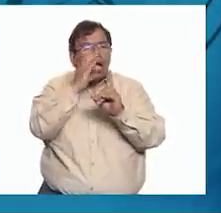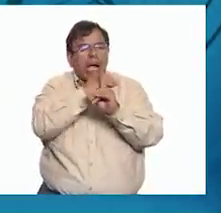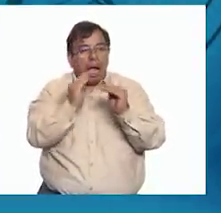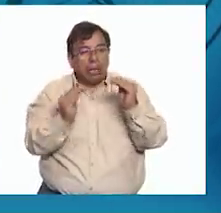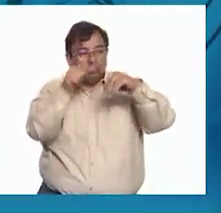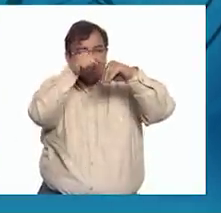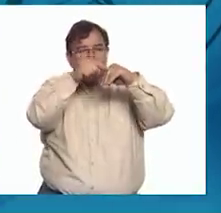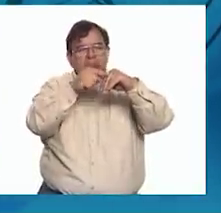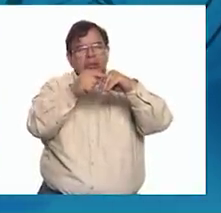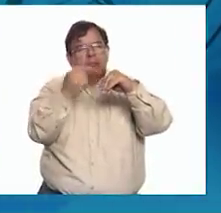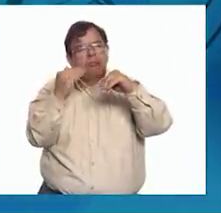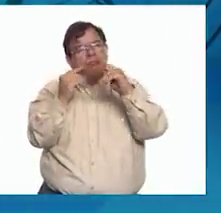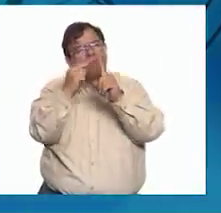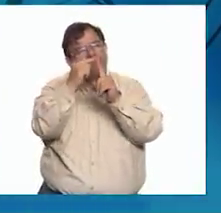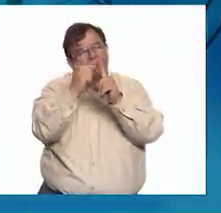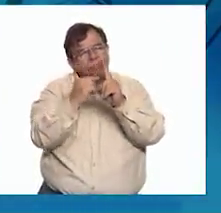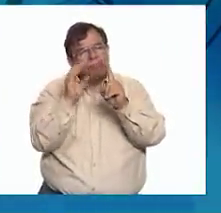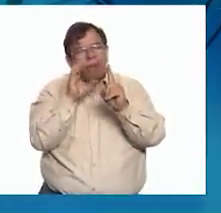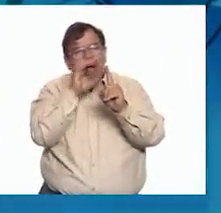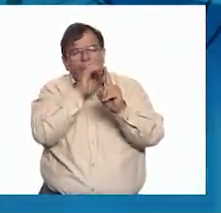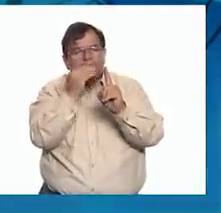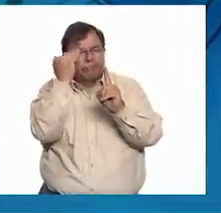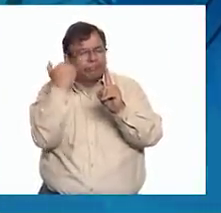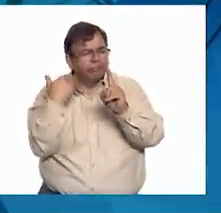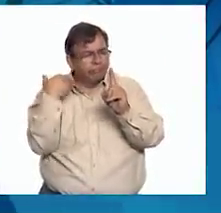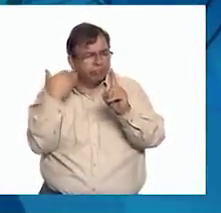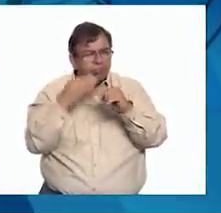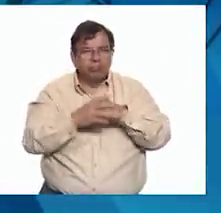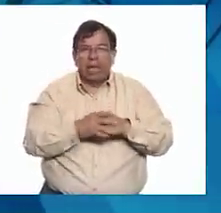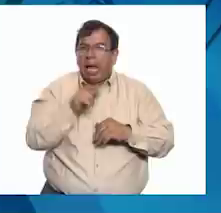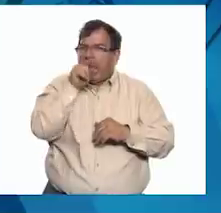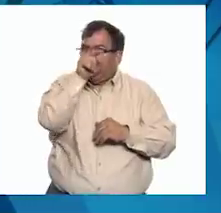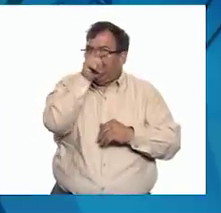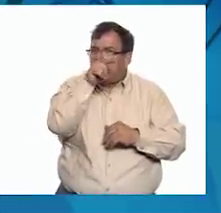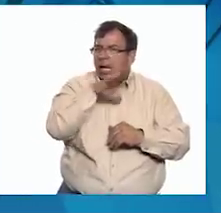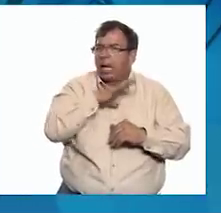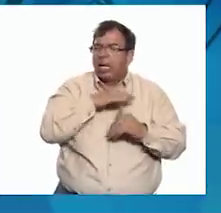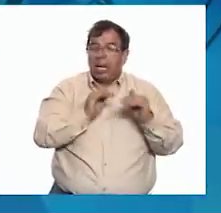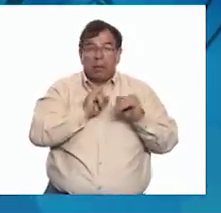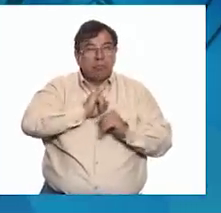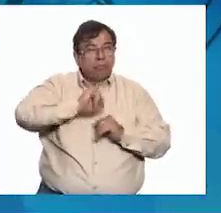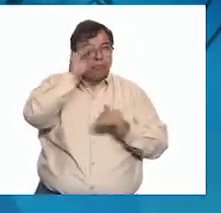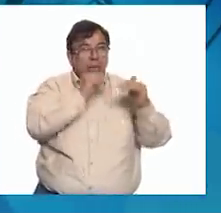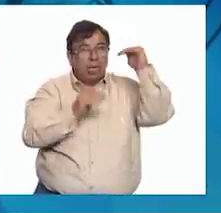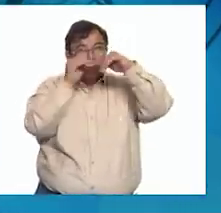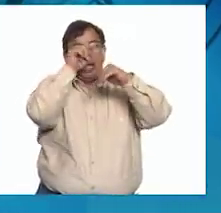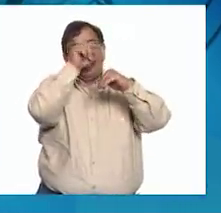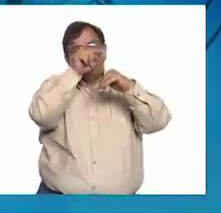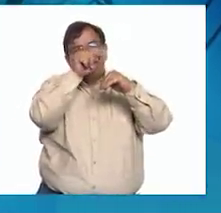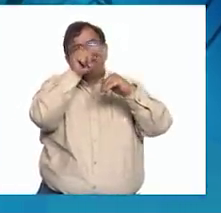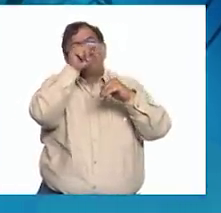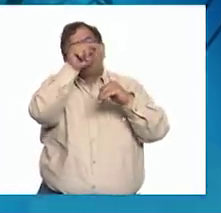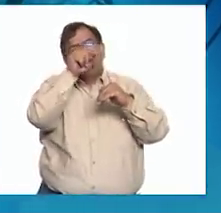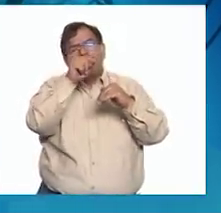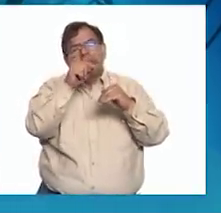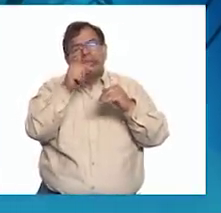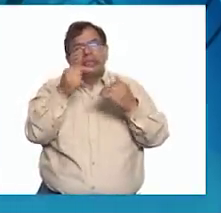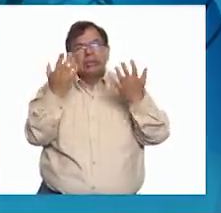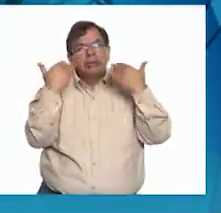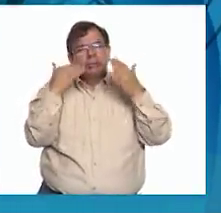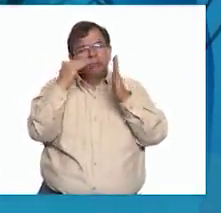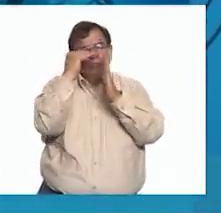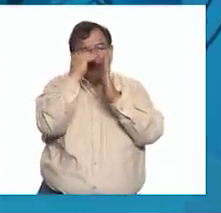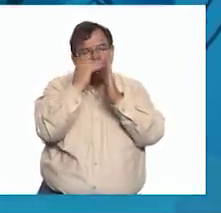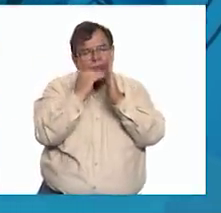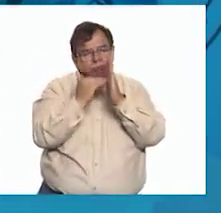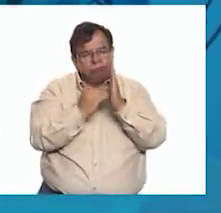cumbres. En el caso de la Sierra Madre Occidental, las cumbres tienen mayor altitud y por eso hay mayores